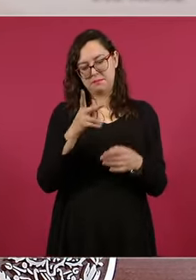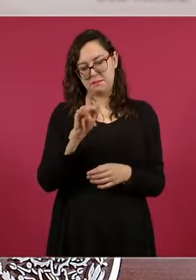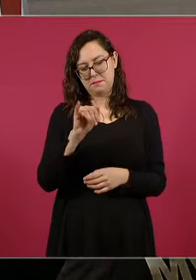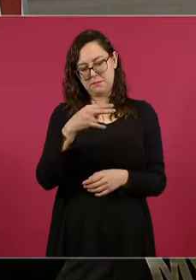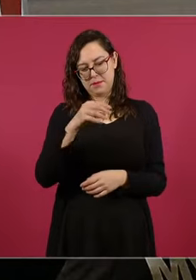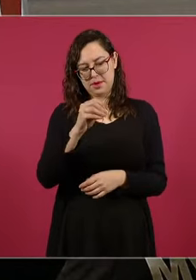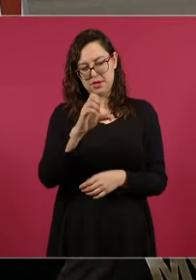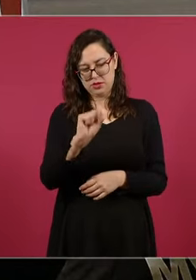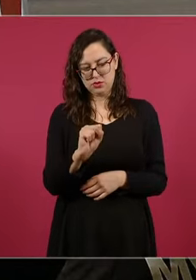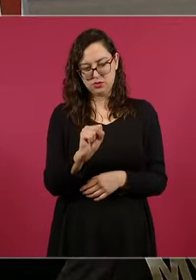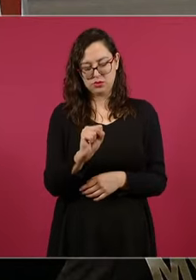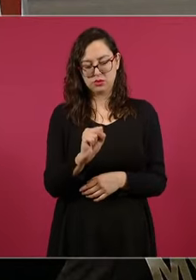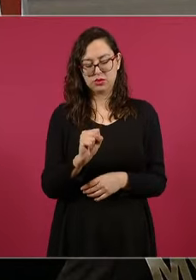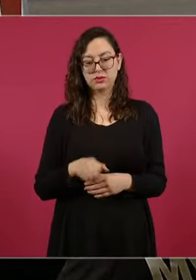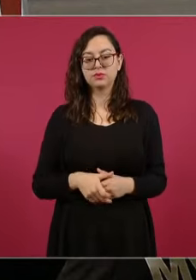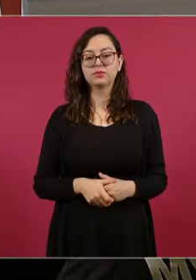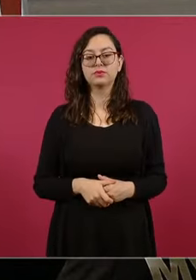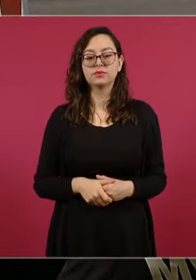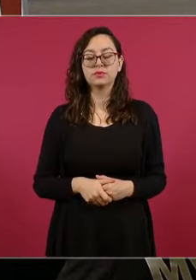pues ya